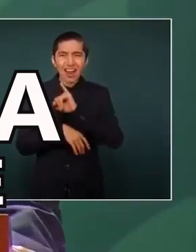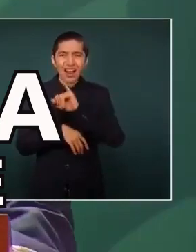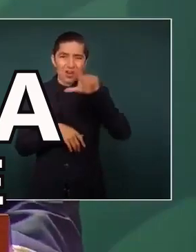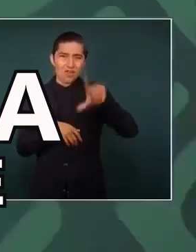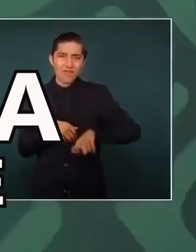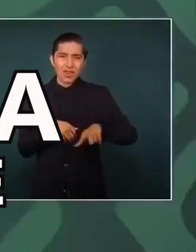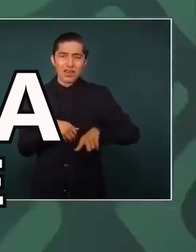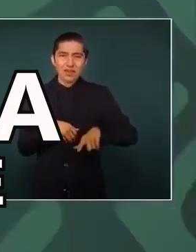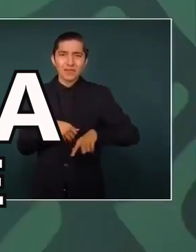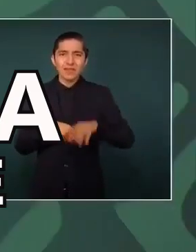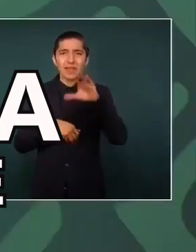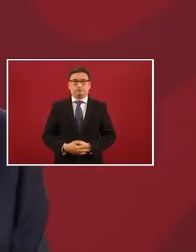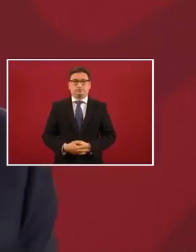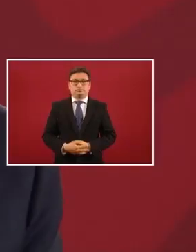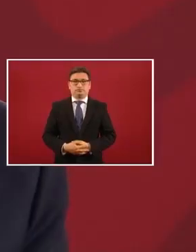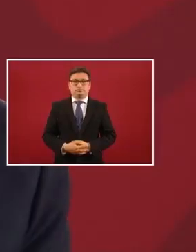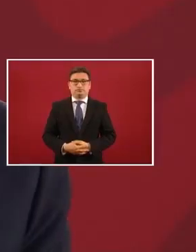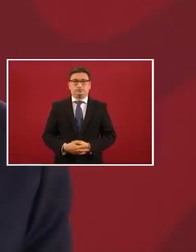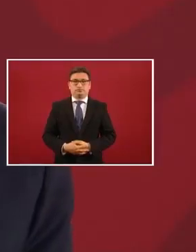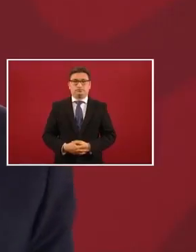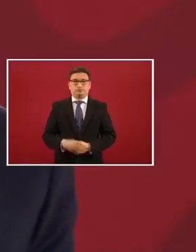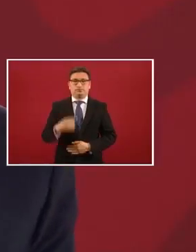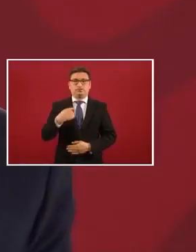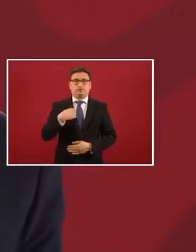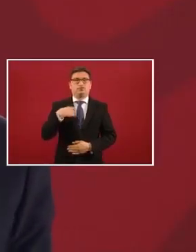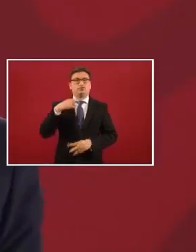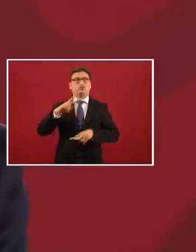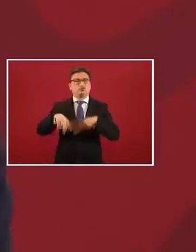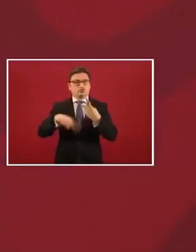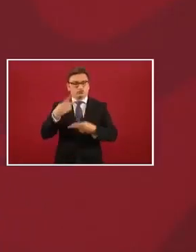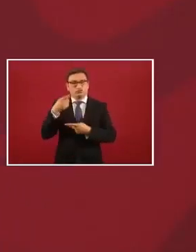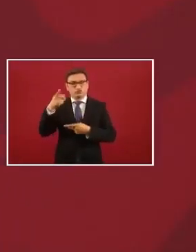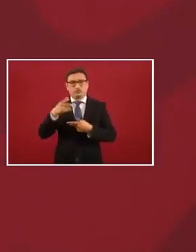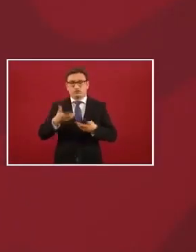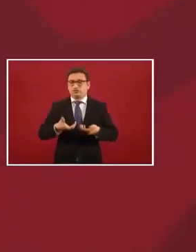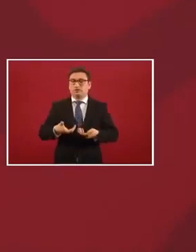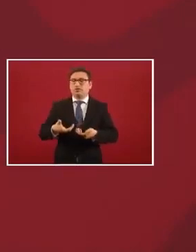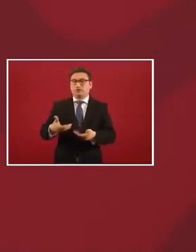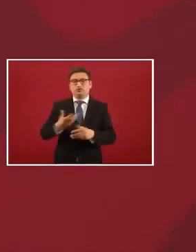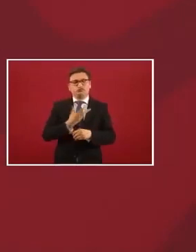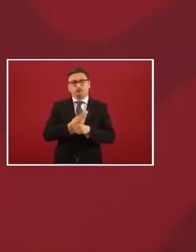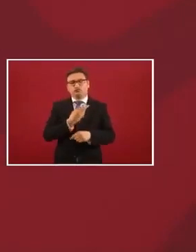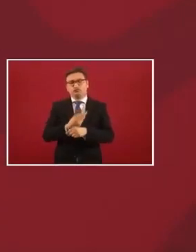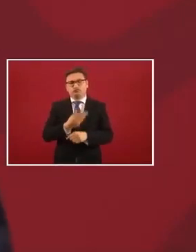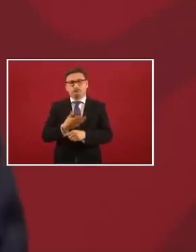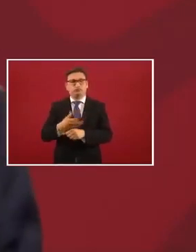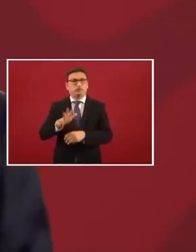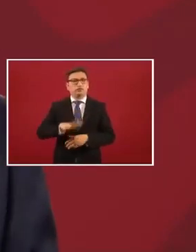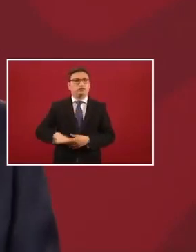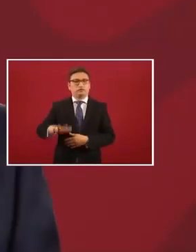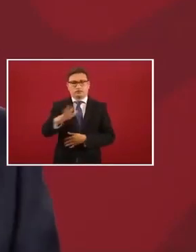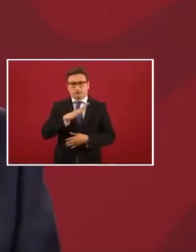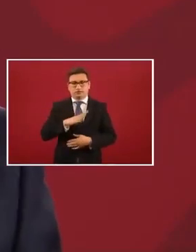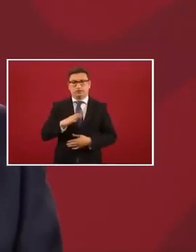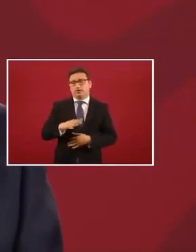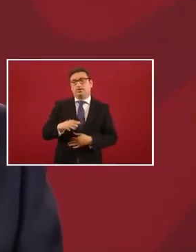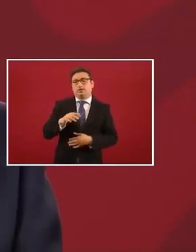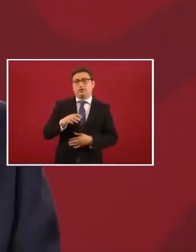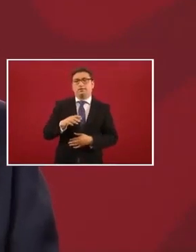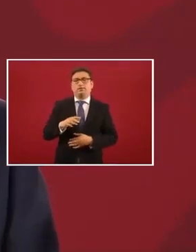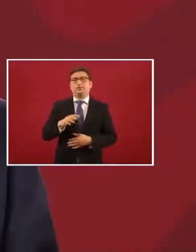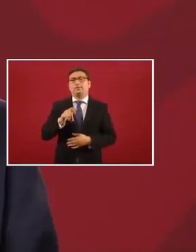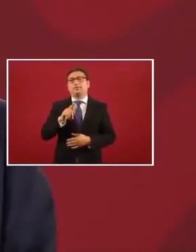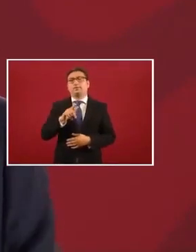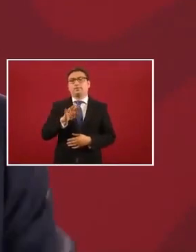El presidente en la mañanera dijo que durante su gobierno se ha procurado la igualdad de género en lo económico y social, pues